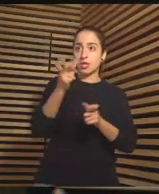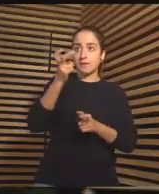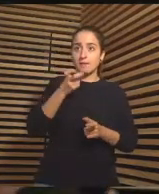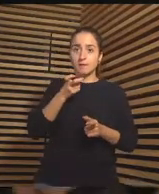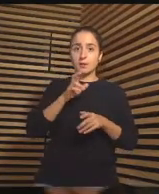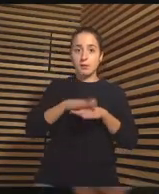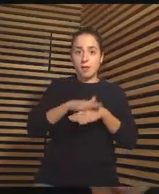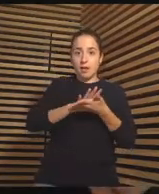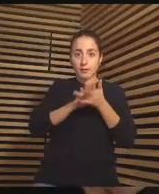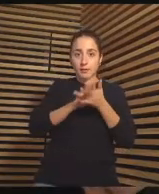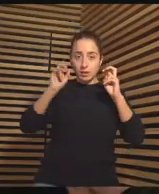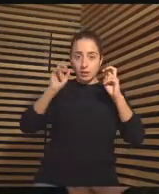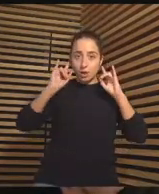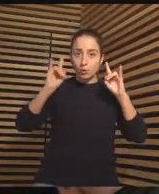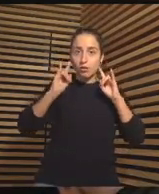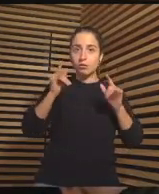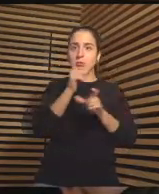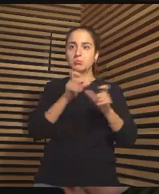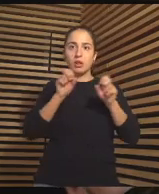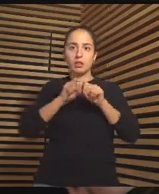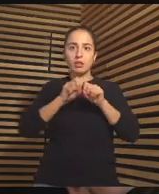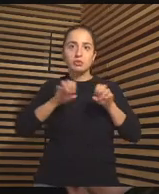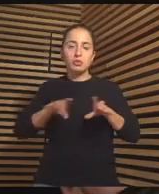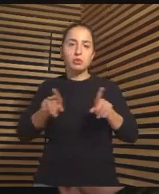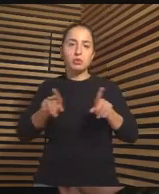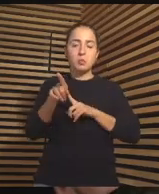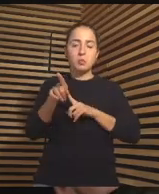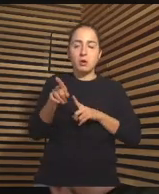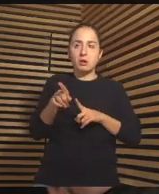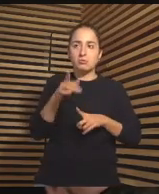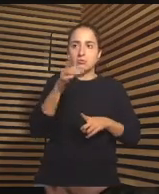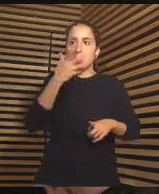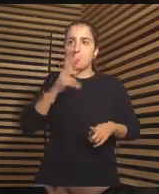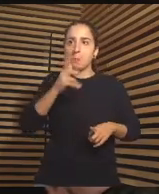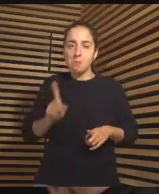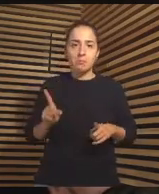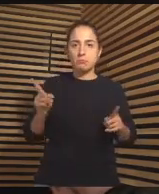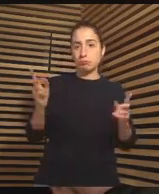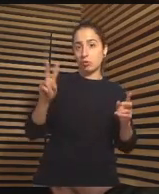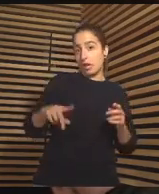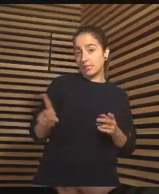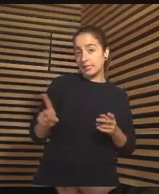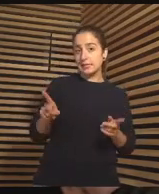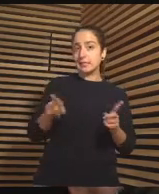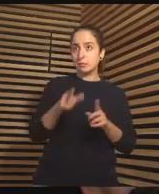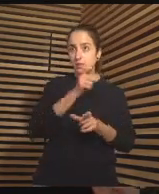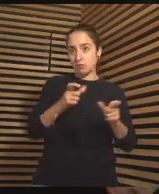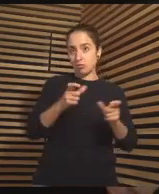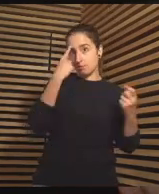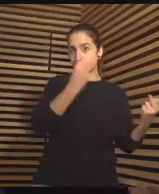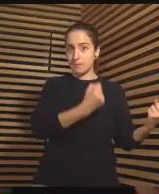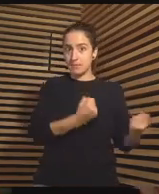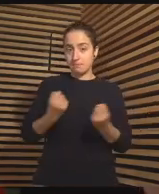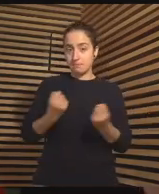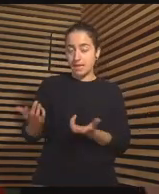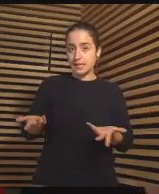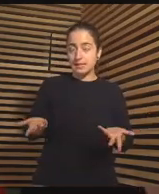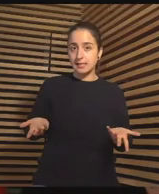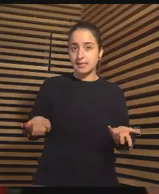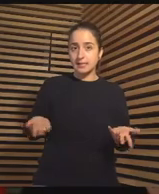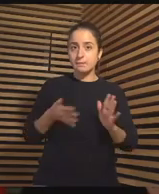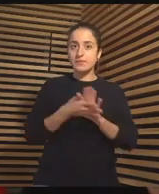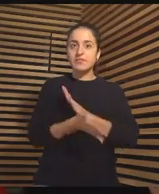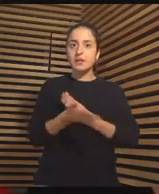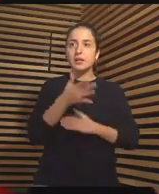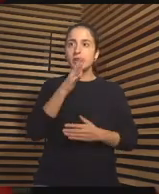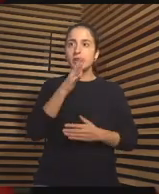que pasaban por allí, son gente que saben de ruido. Y entonces, ¿por qué la OPCAD establece tres tipos de